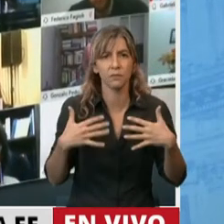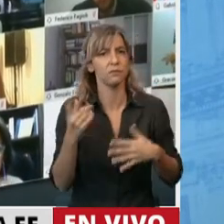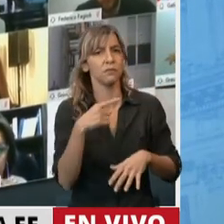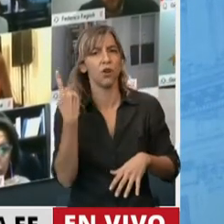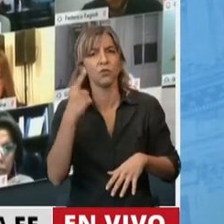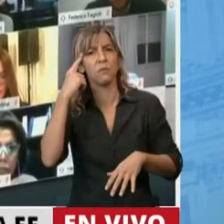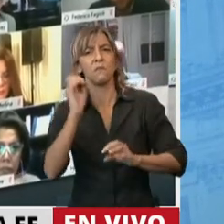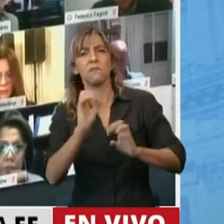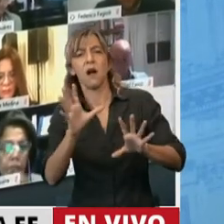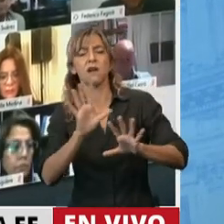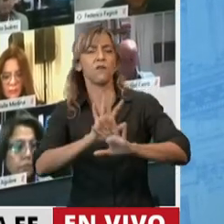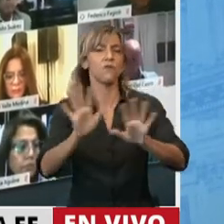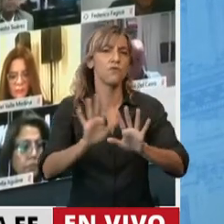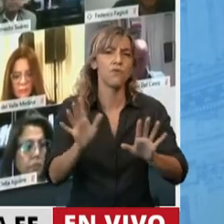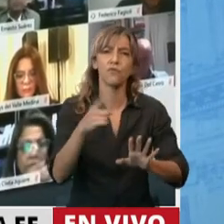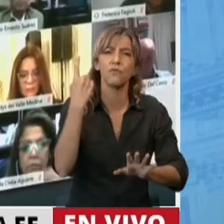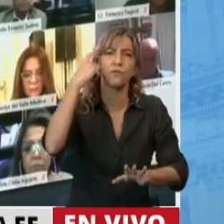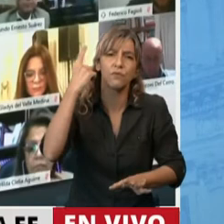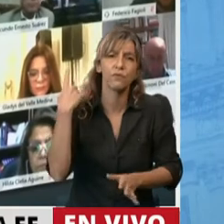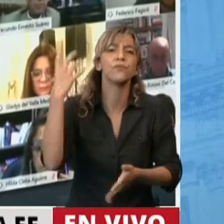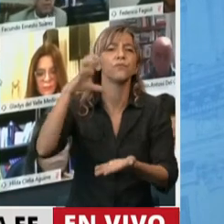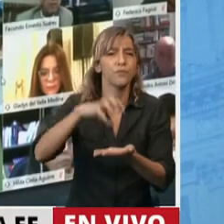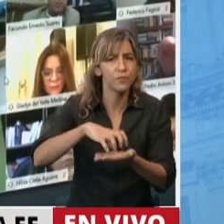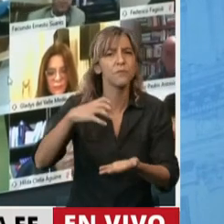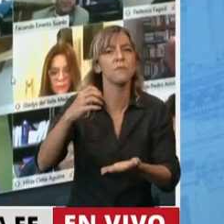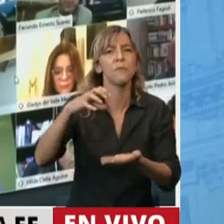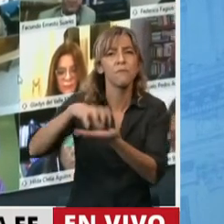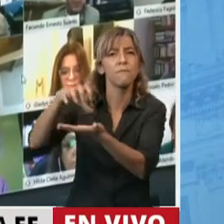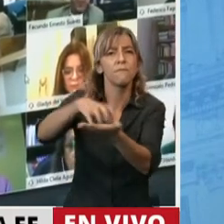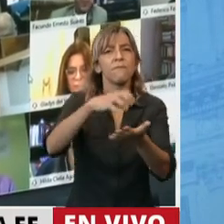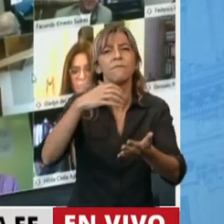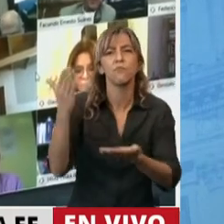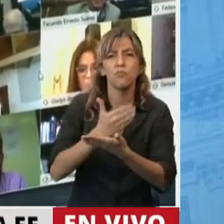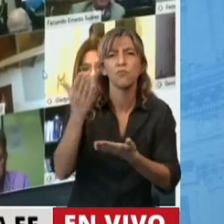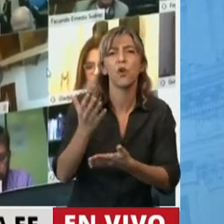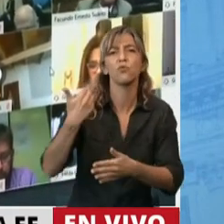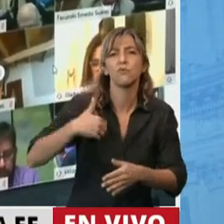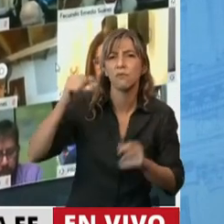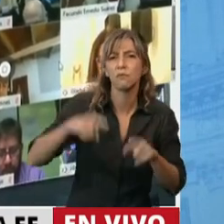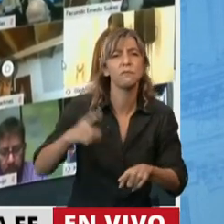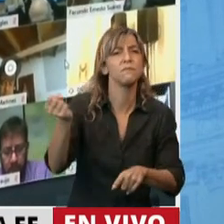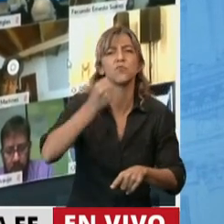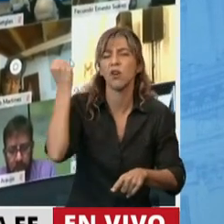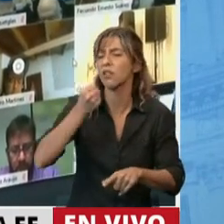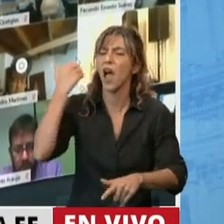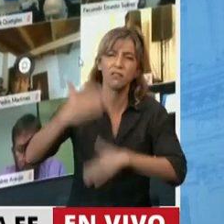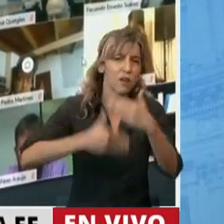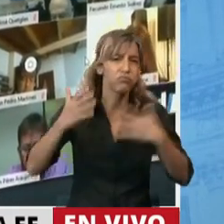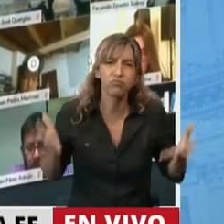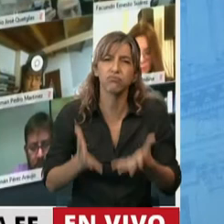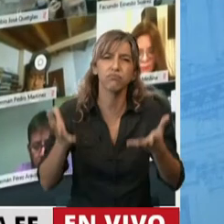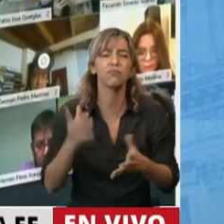iniciativa privada nacional en nuestro país. Tenemos que alejarnos de debates que atrasan, llenos de